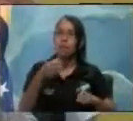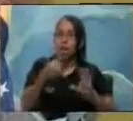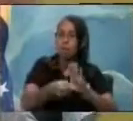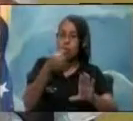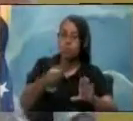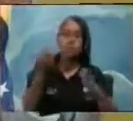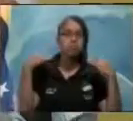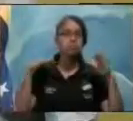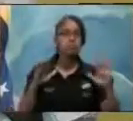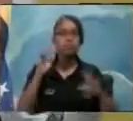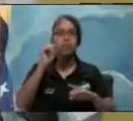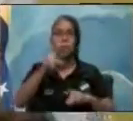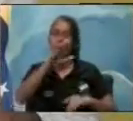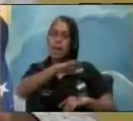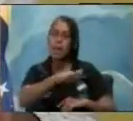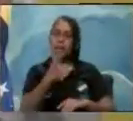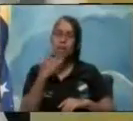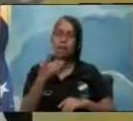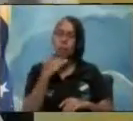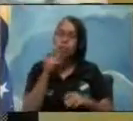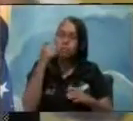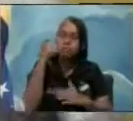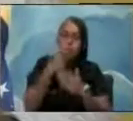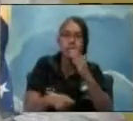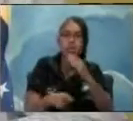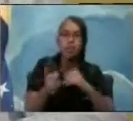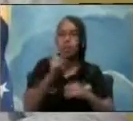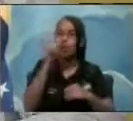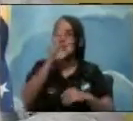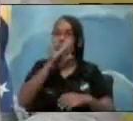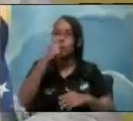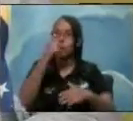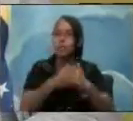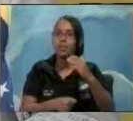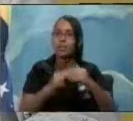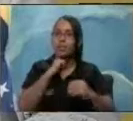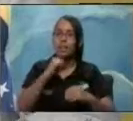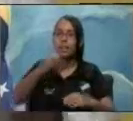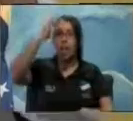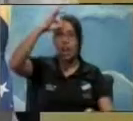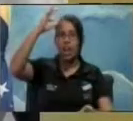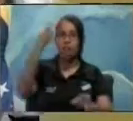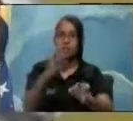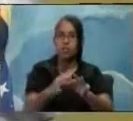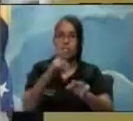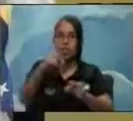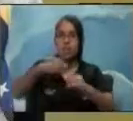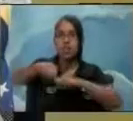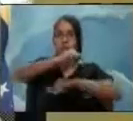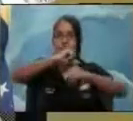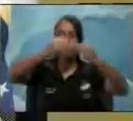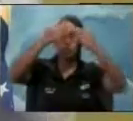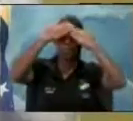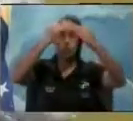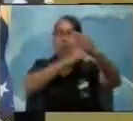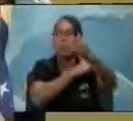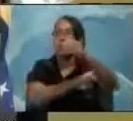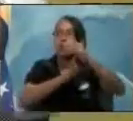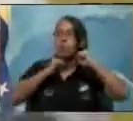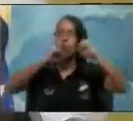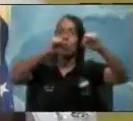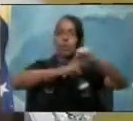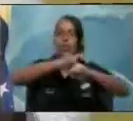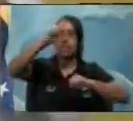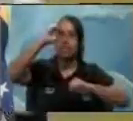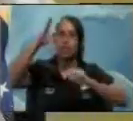Pedro quizás también estaba media vacía. Lo que no estaba vacío era la fe y la unción, el poder de Dios, el poder